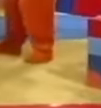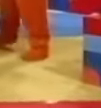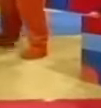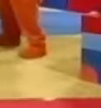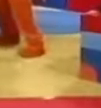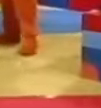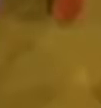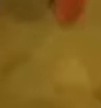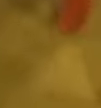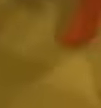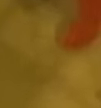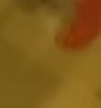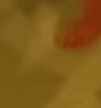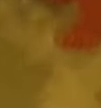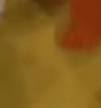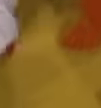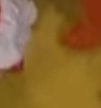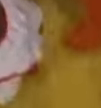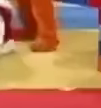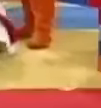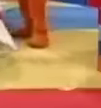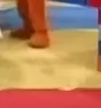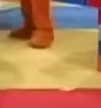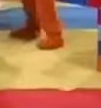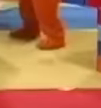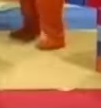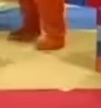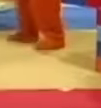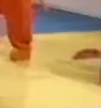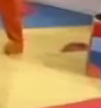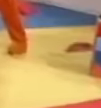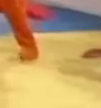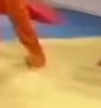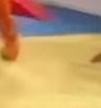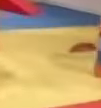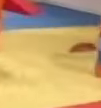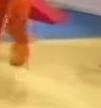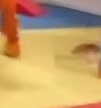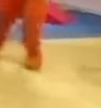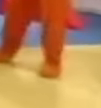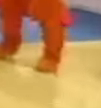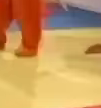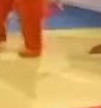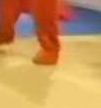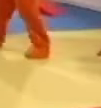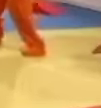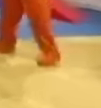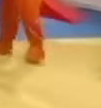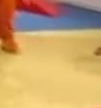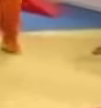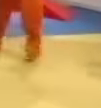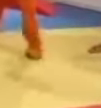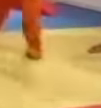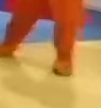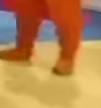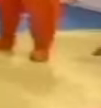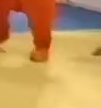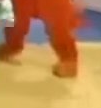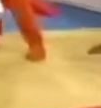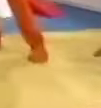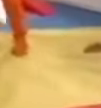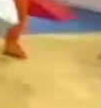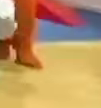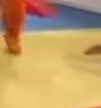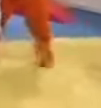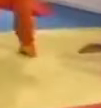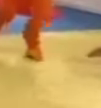¿qué ves? Una cosa, ¿de qué color? Qué rico jugar todos juntos. Es que para jugar también hay que aprender a compartir.